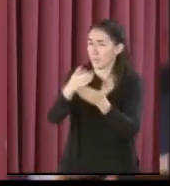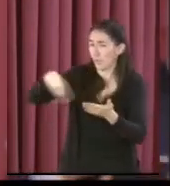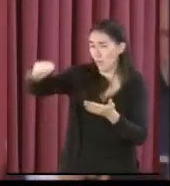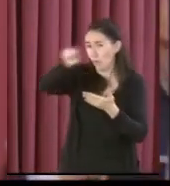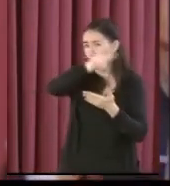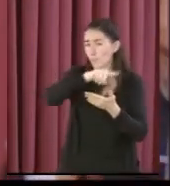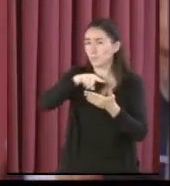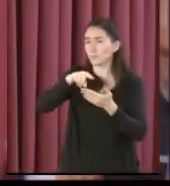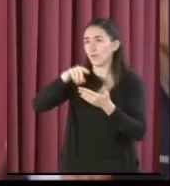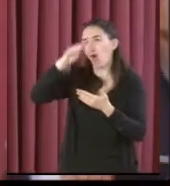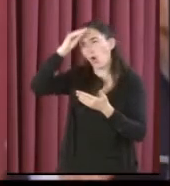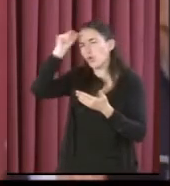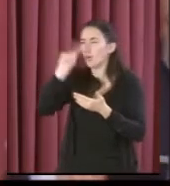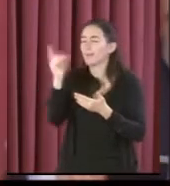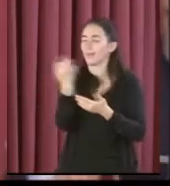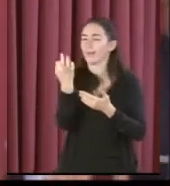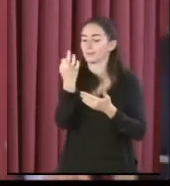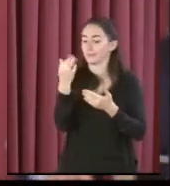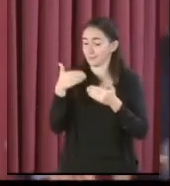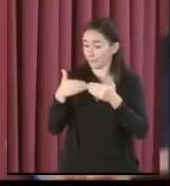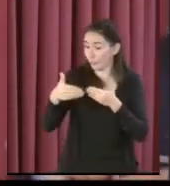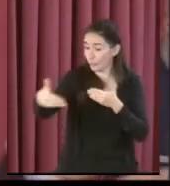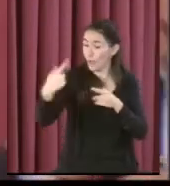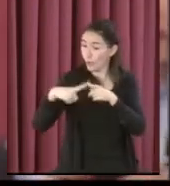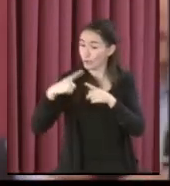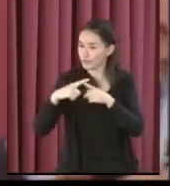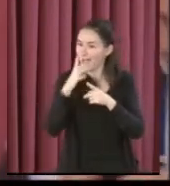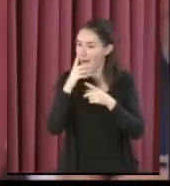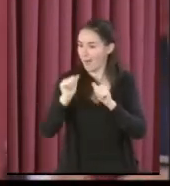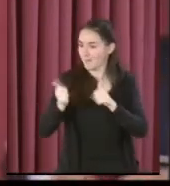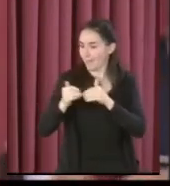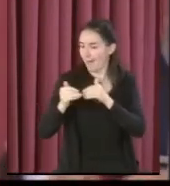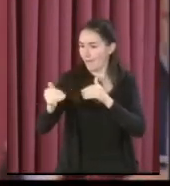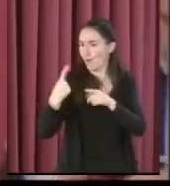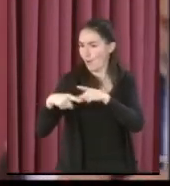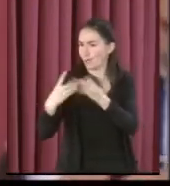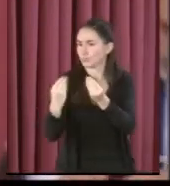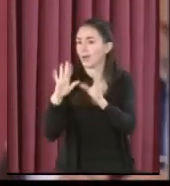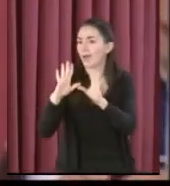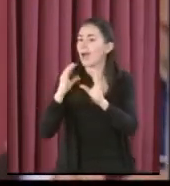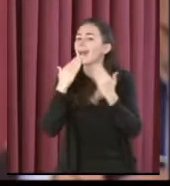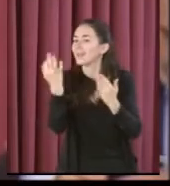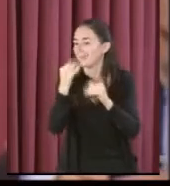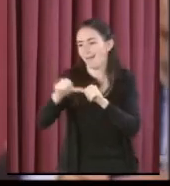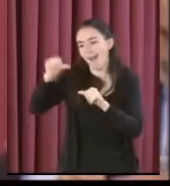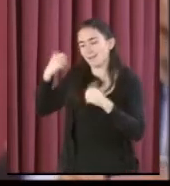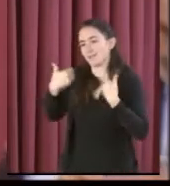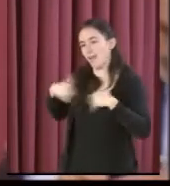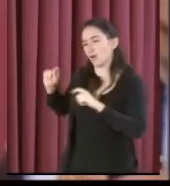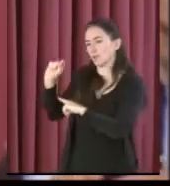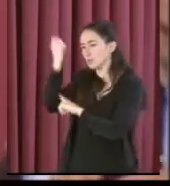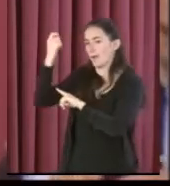podemos plantearnos este reto, es porque hemos superado juntos lo peor de la peor crisis económica y social de nuestra